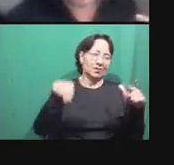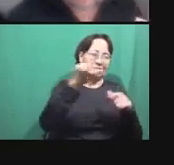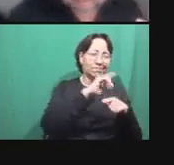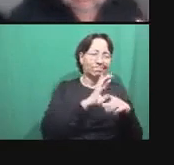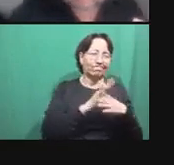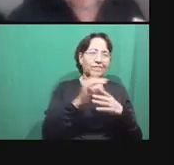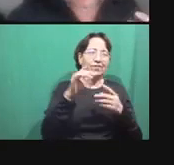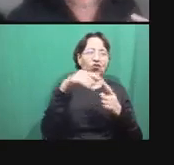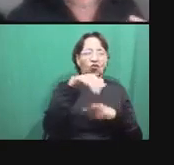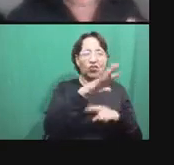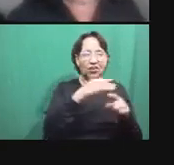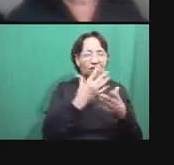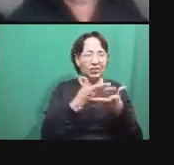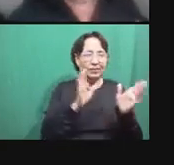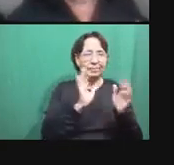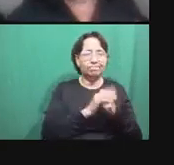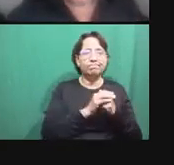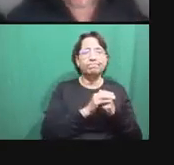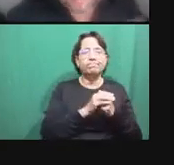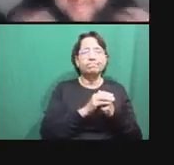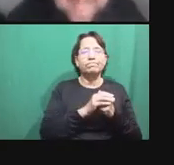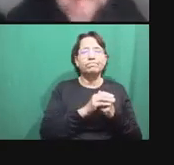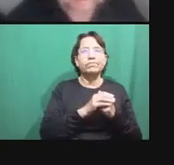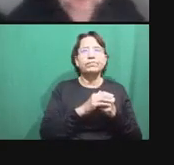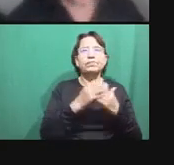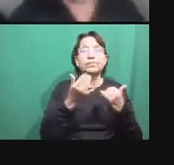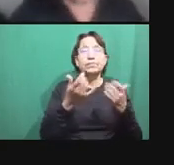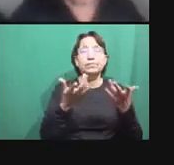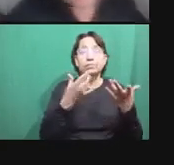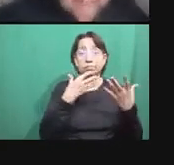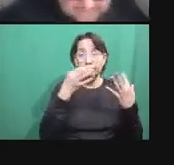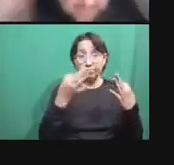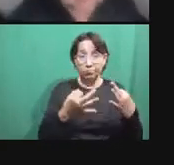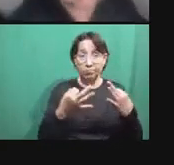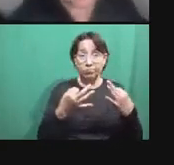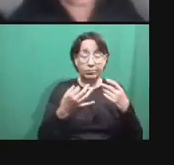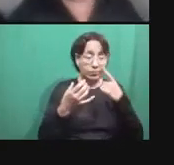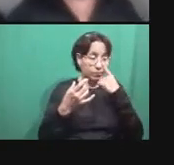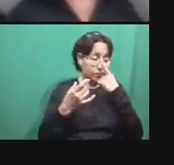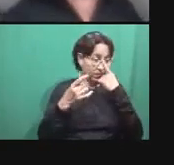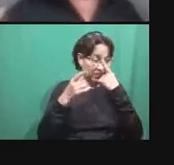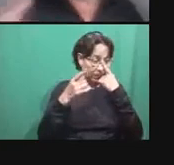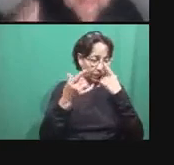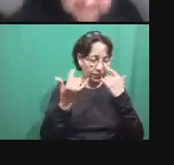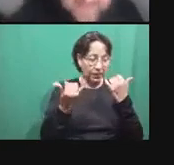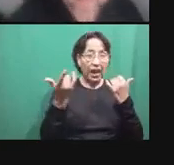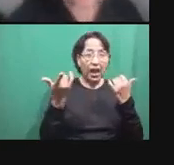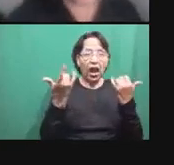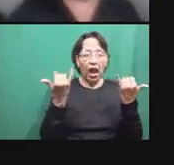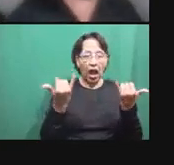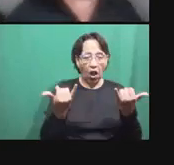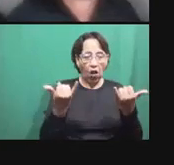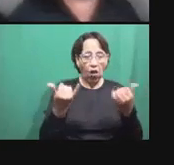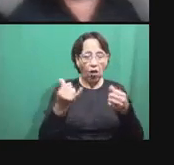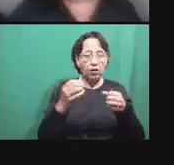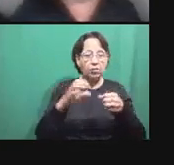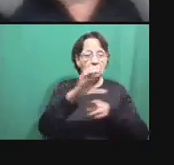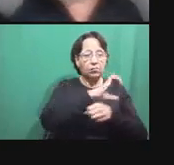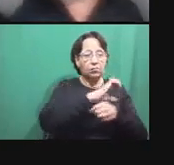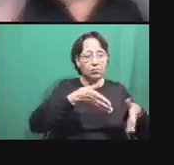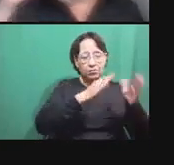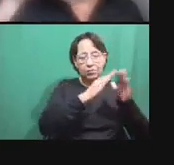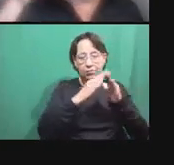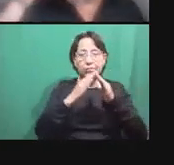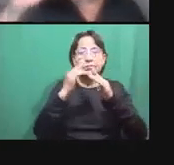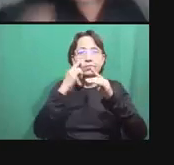esas nociones patrimoniales, lo real es que incluso el hecho urbanístico de marcar la ciudad, de establecer